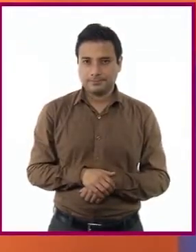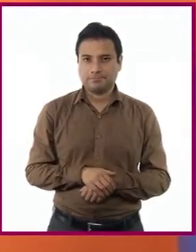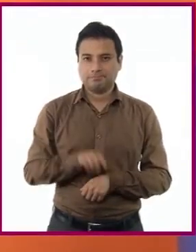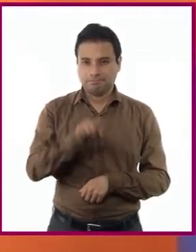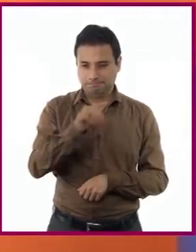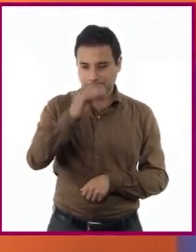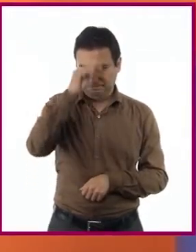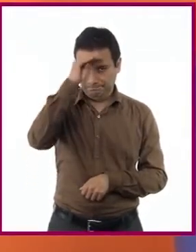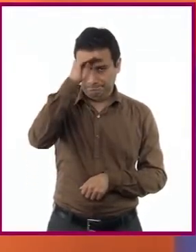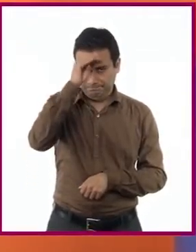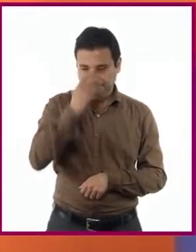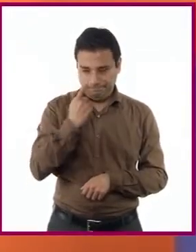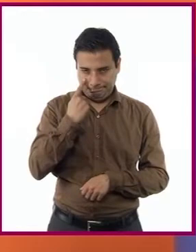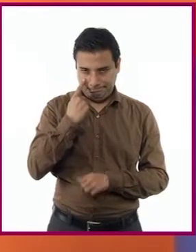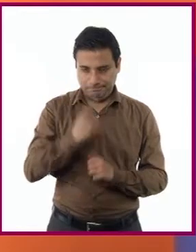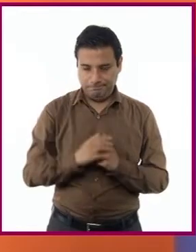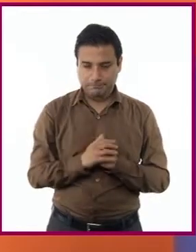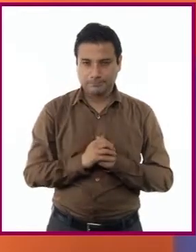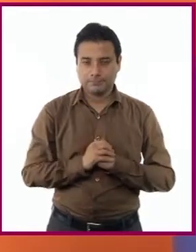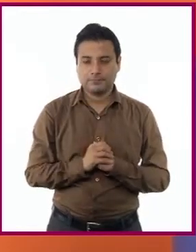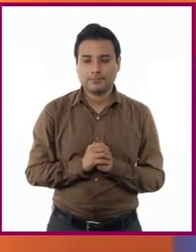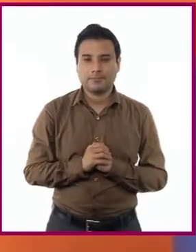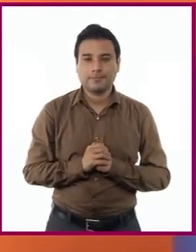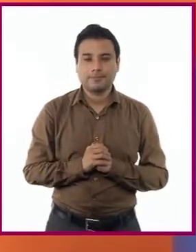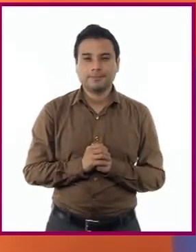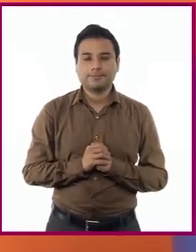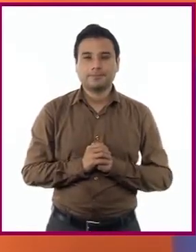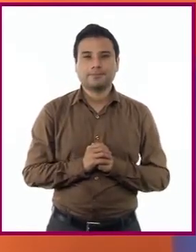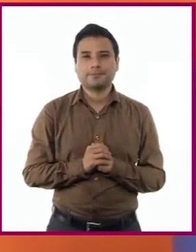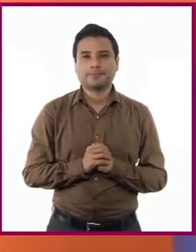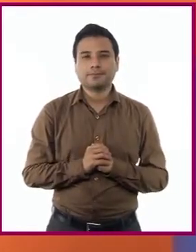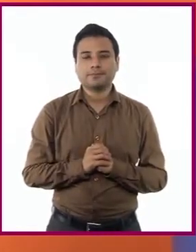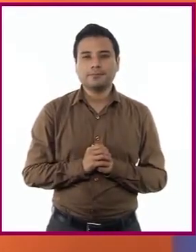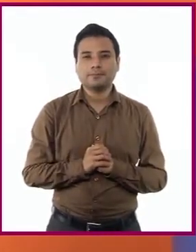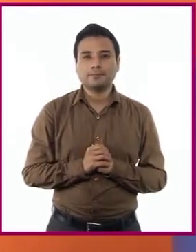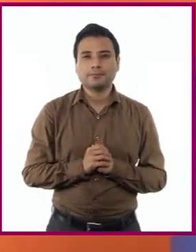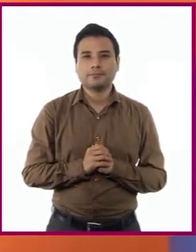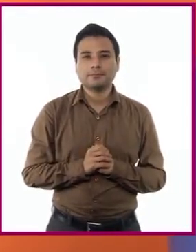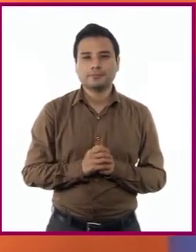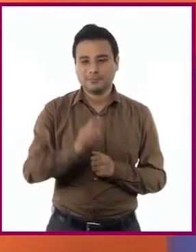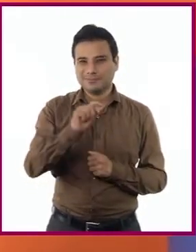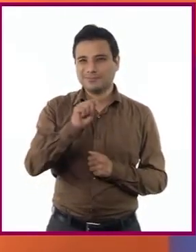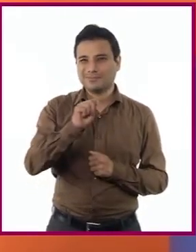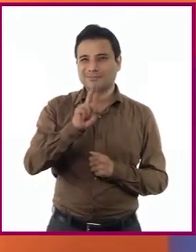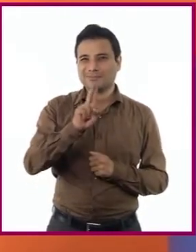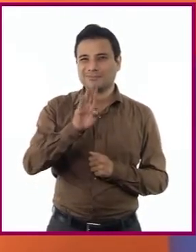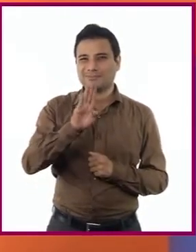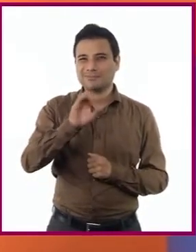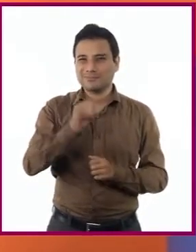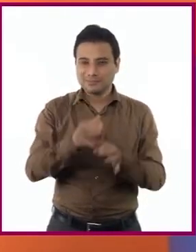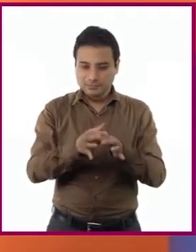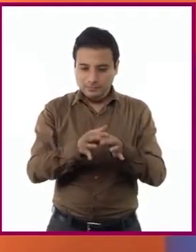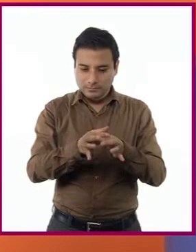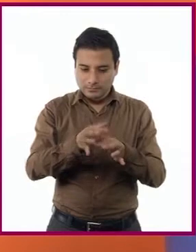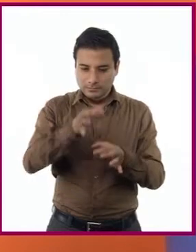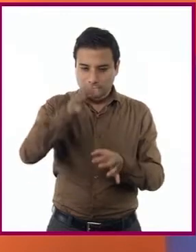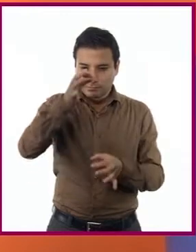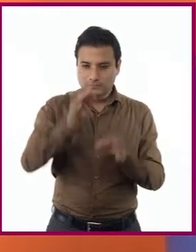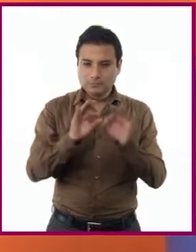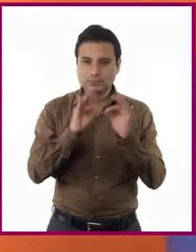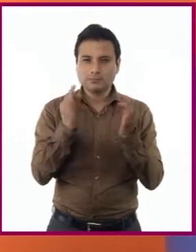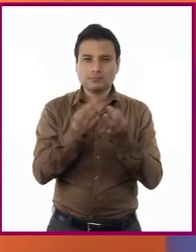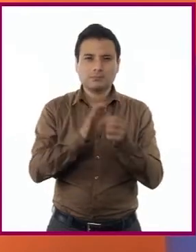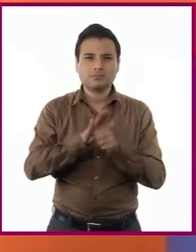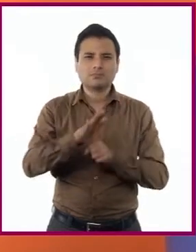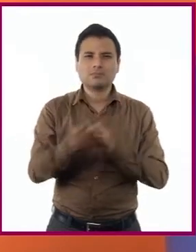siguiente de forma geométrica tienen los tubos construidos en las láminas